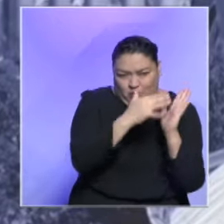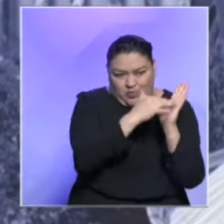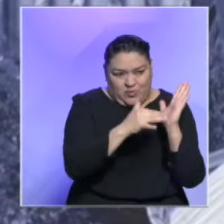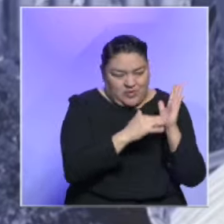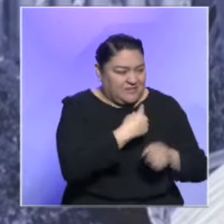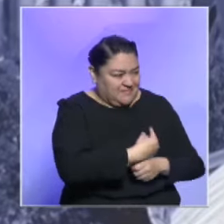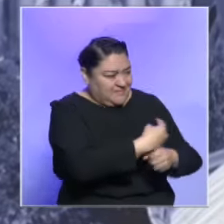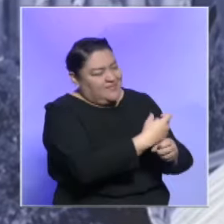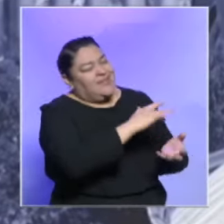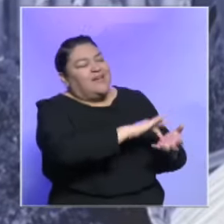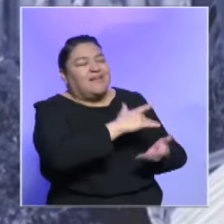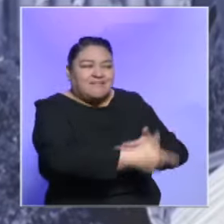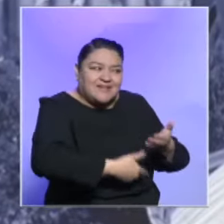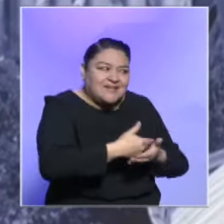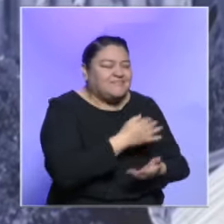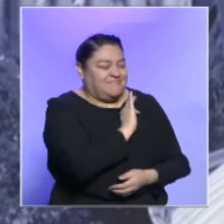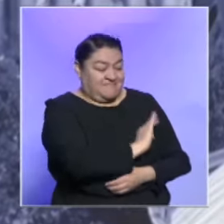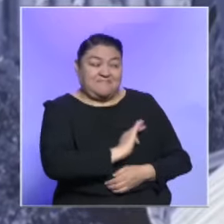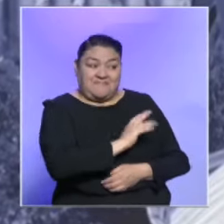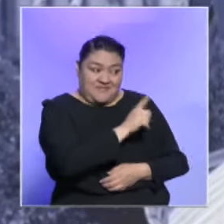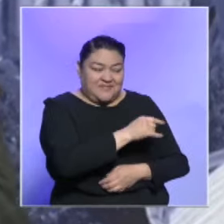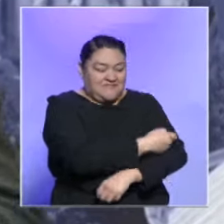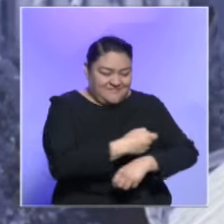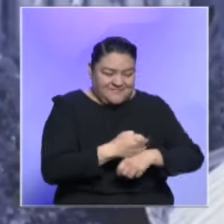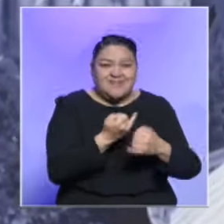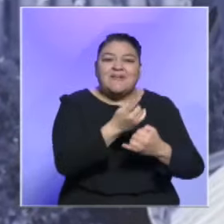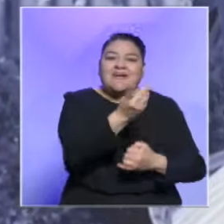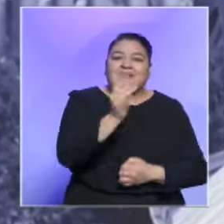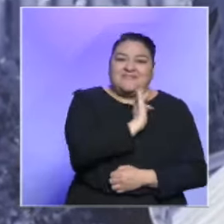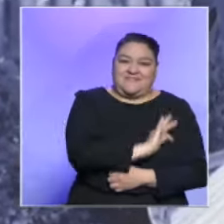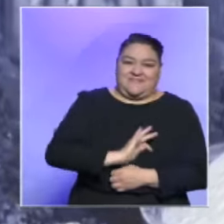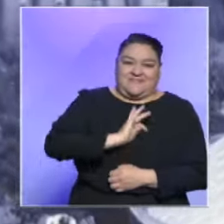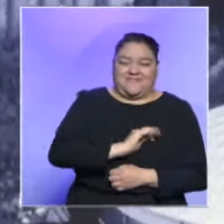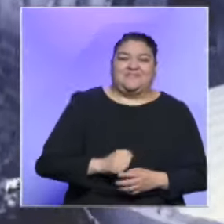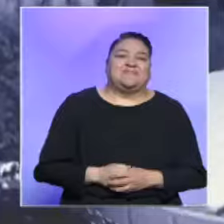hayas invitado a tu presentación. Muchas felicidades a ti y a tu familia.